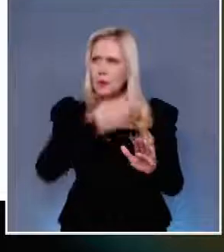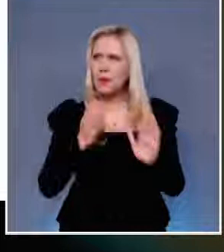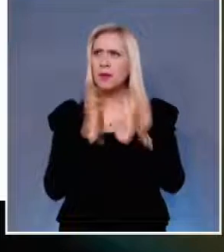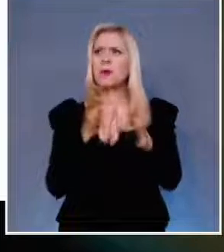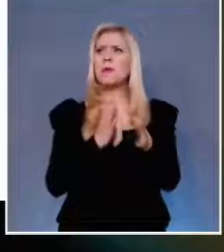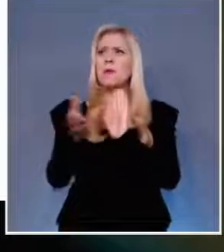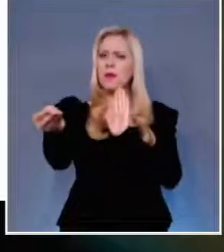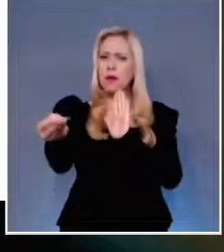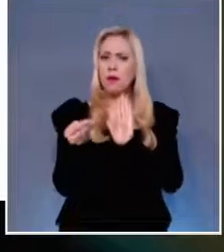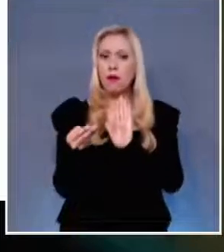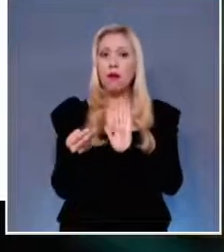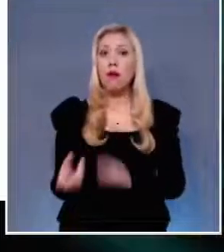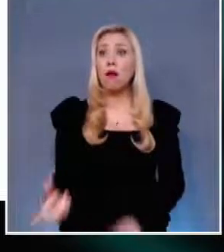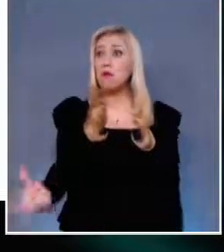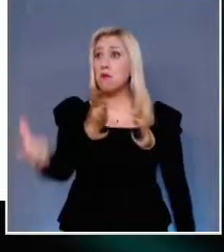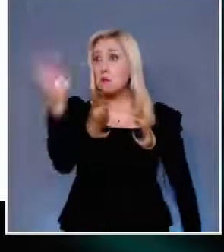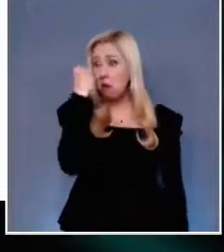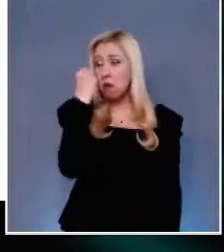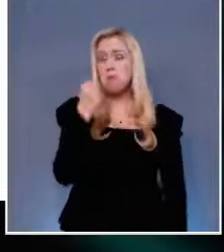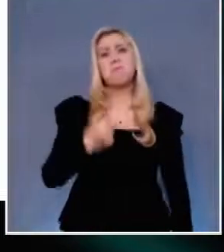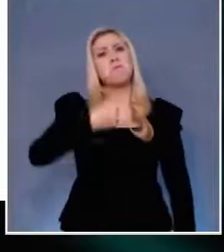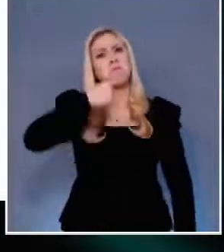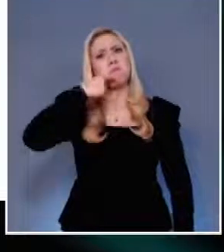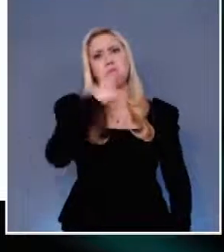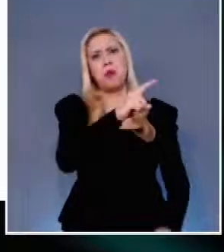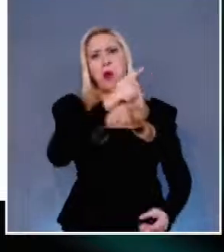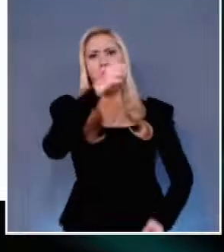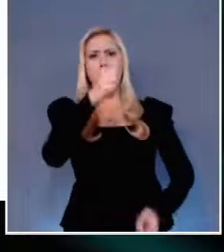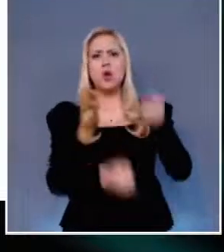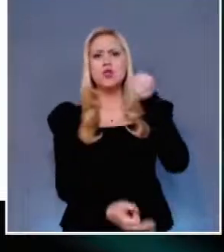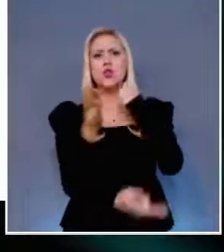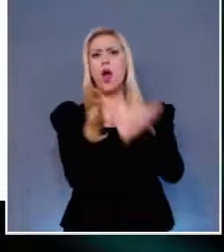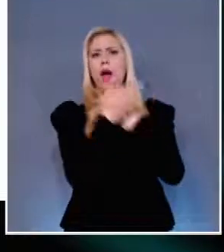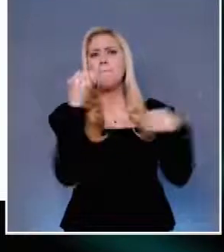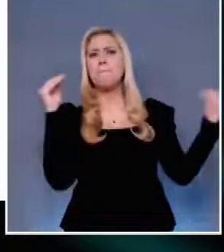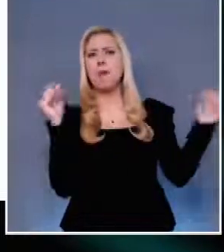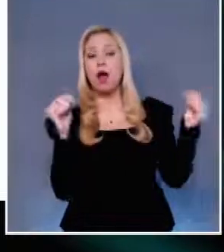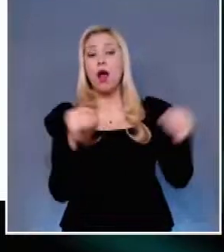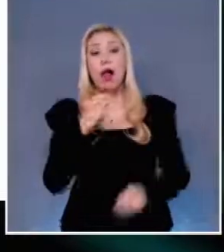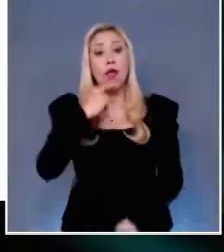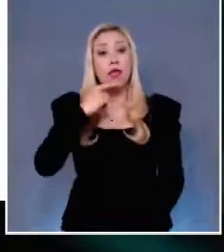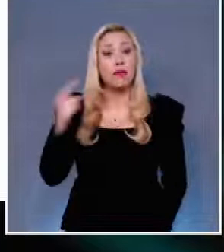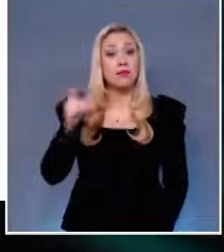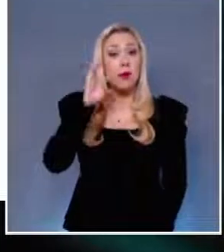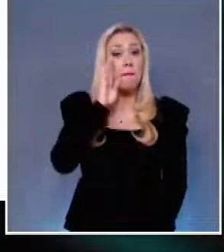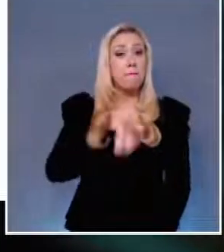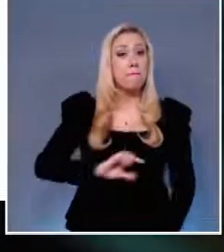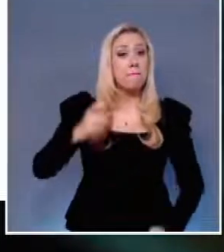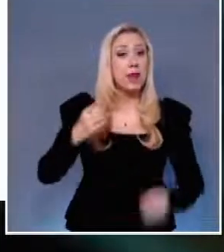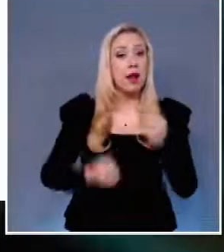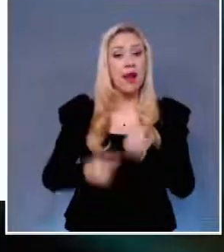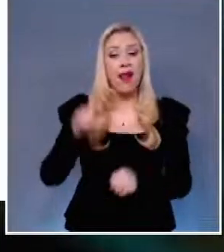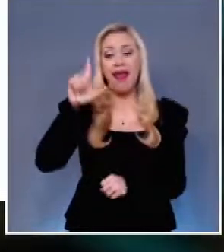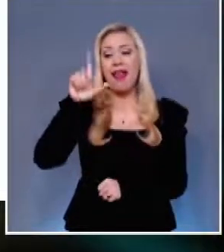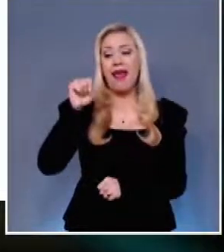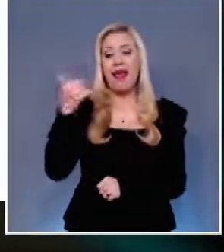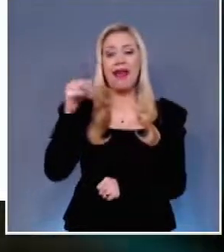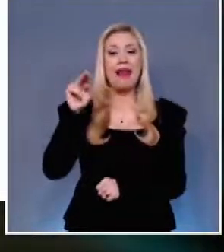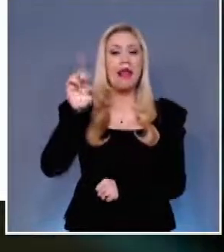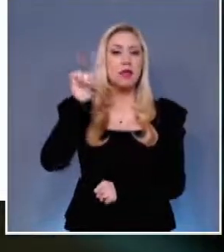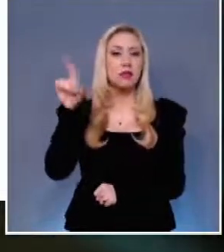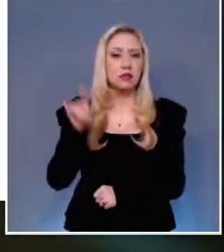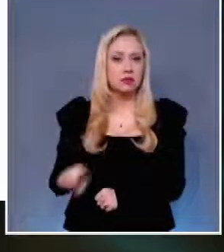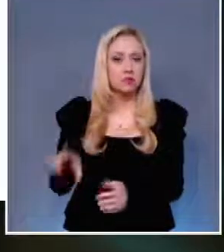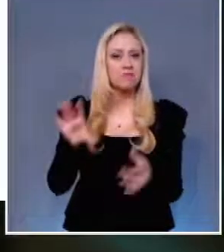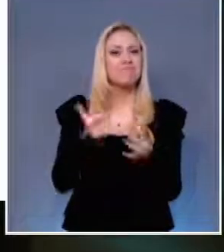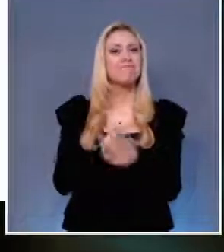amparo. Así lo afirmó el ministro de la Suprema Corte de Justicia de la Nación, Javier Lainez Potisek, durante